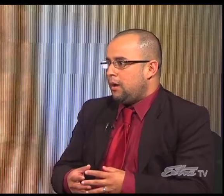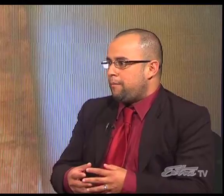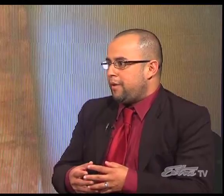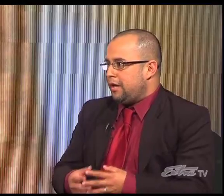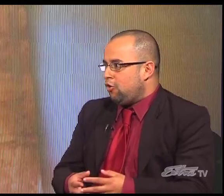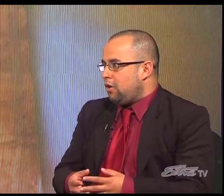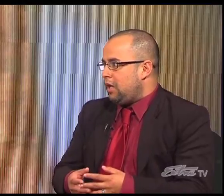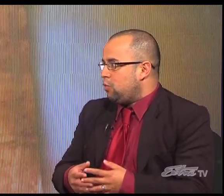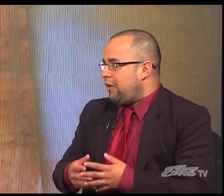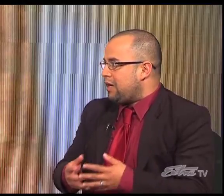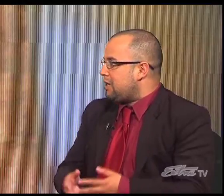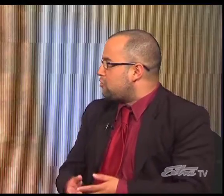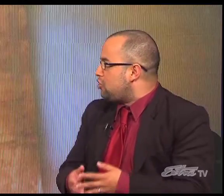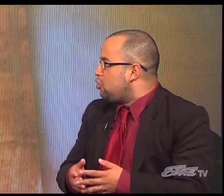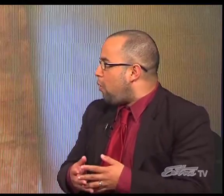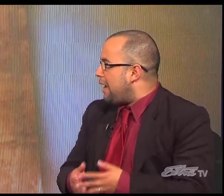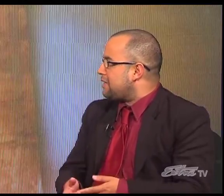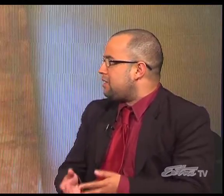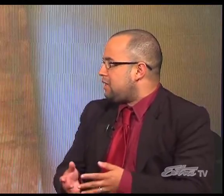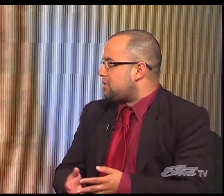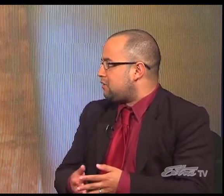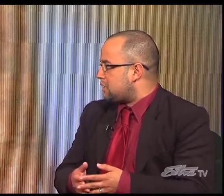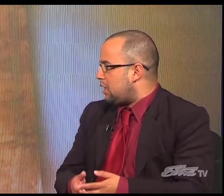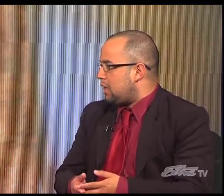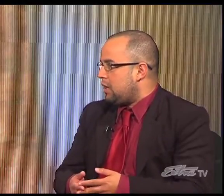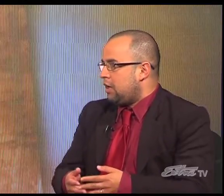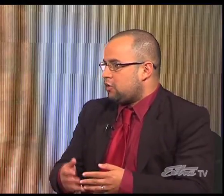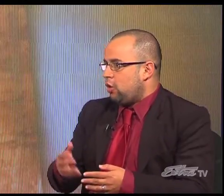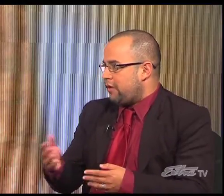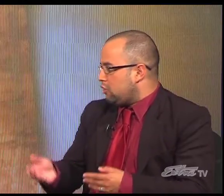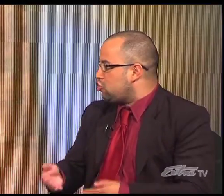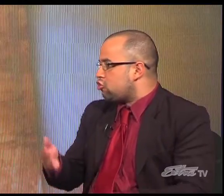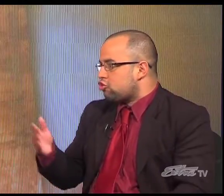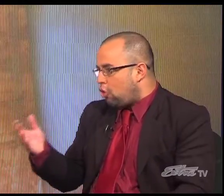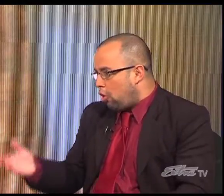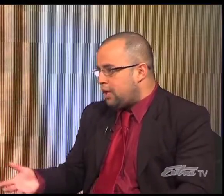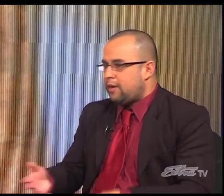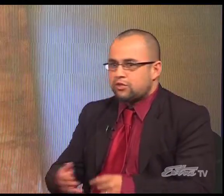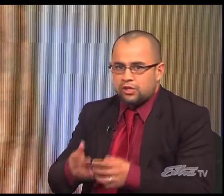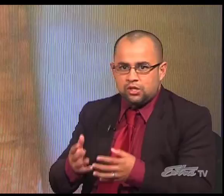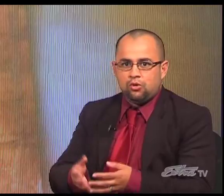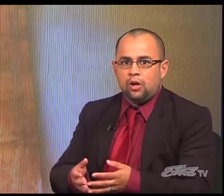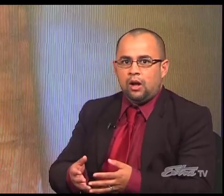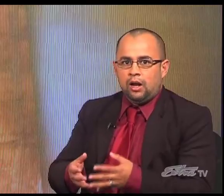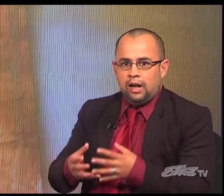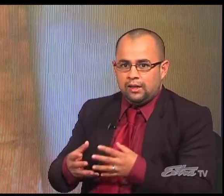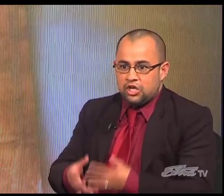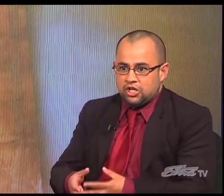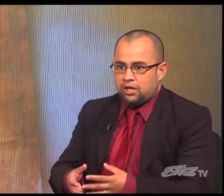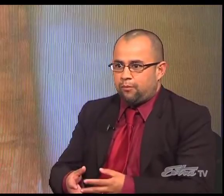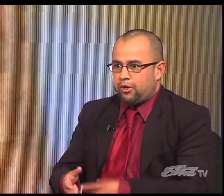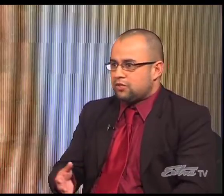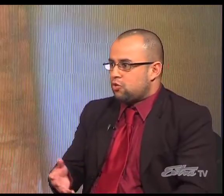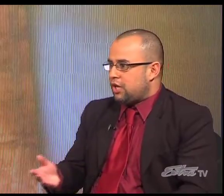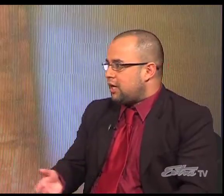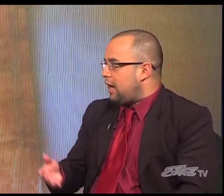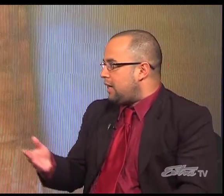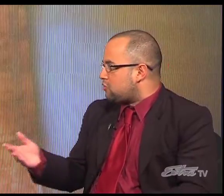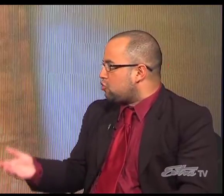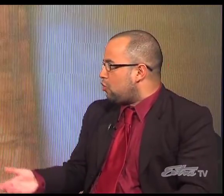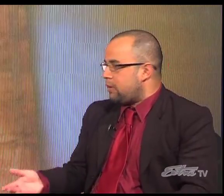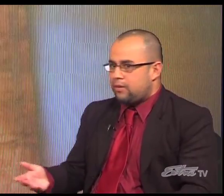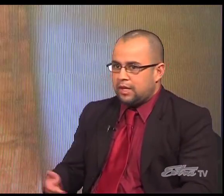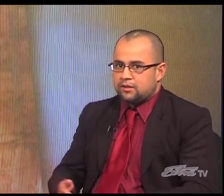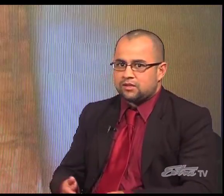Holocausto, pero las nuevas generaciones no van a tener esa ventaja. Todavía nosotros hoy hemos tenido la dicha de poder escuchar